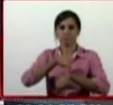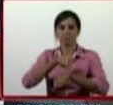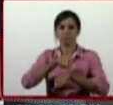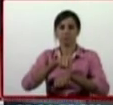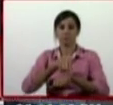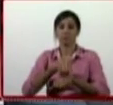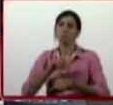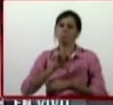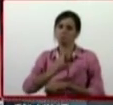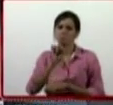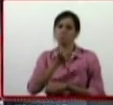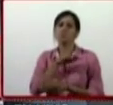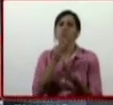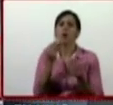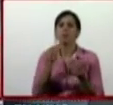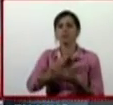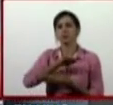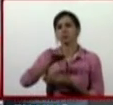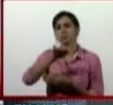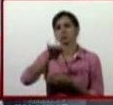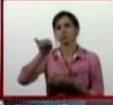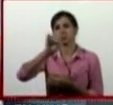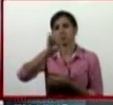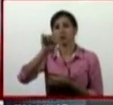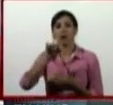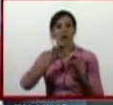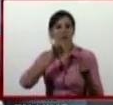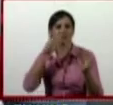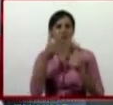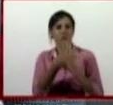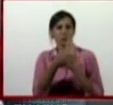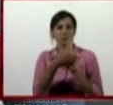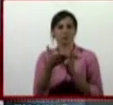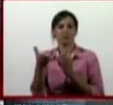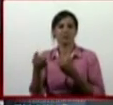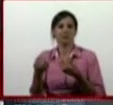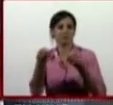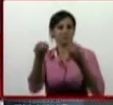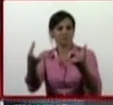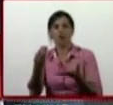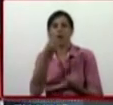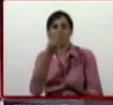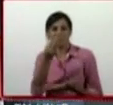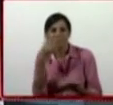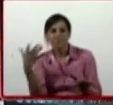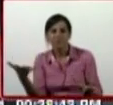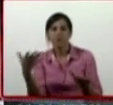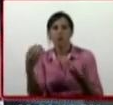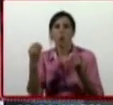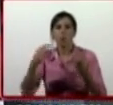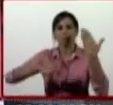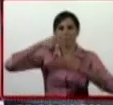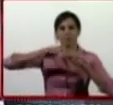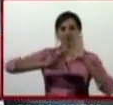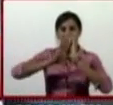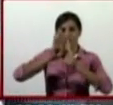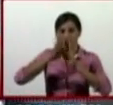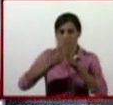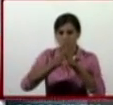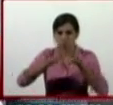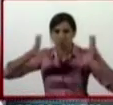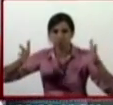cuidándonos. Y veníamos hablando del tema del abastecimiento alimentario, los planes de desarrollo y expansión de